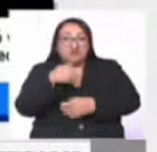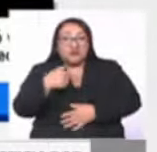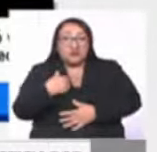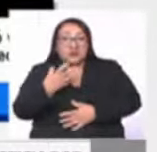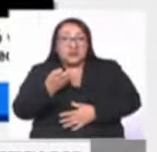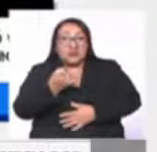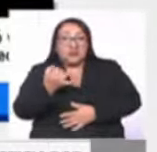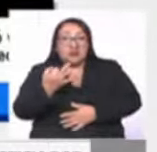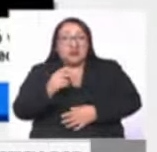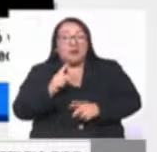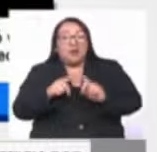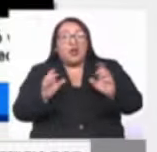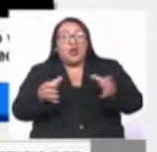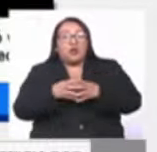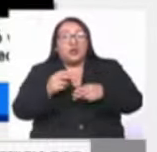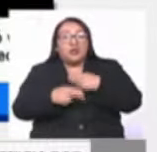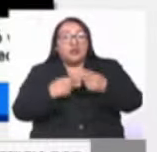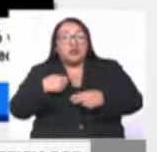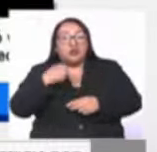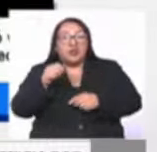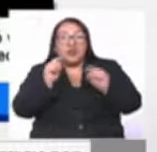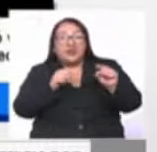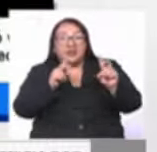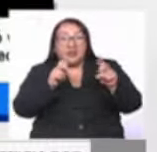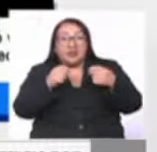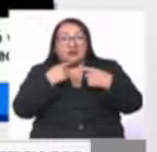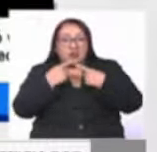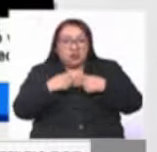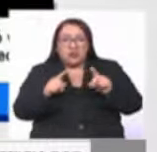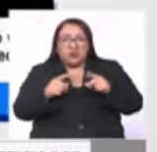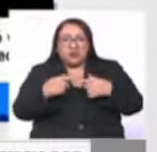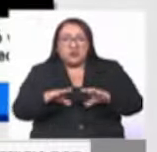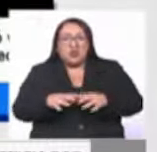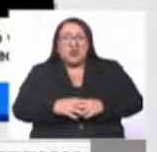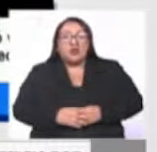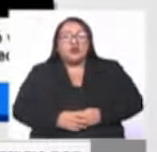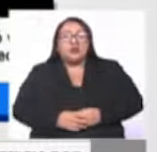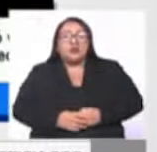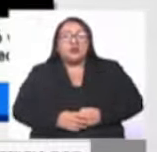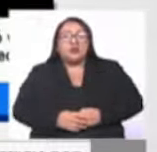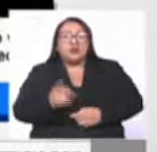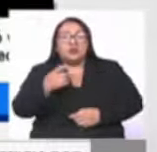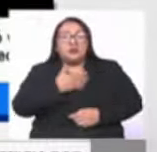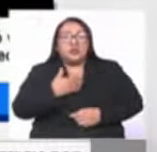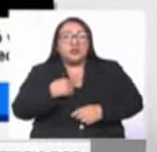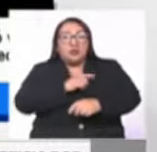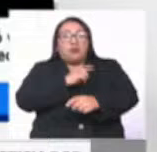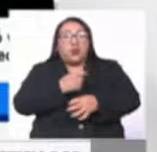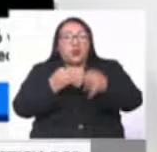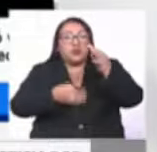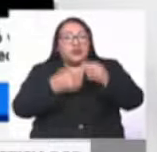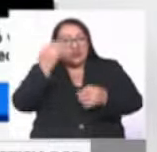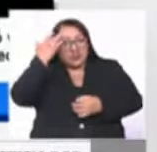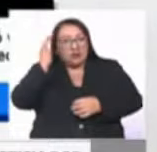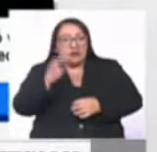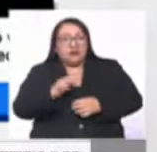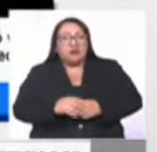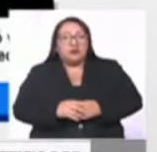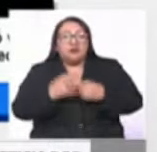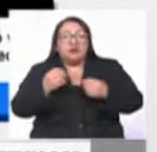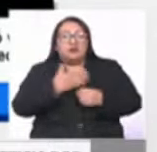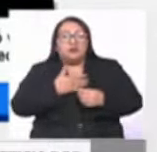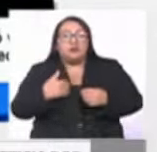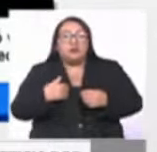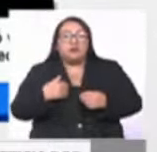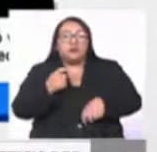vaya Por así decirlo ese tema salió a colación tanto el presidente de poder judicial como el presidente